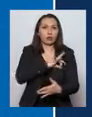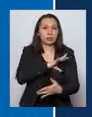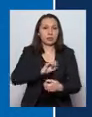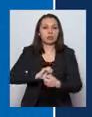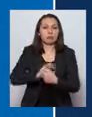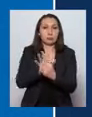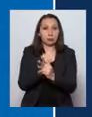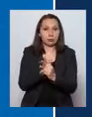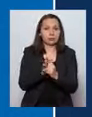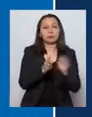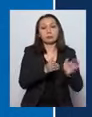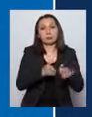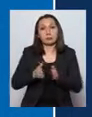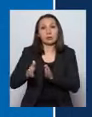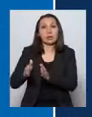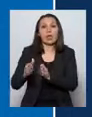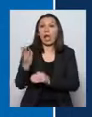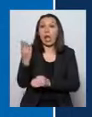de los cuales